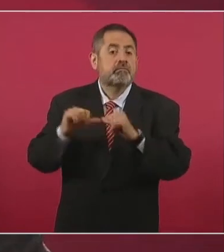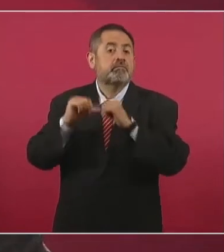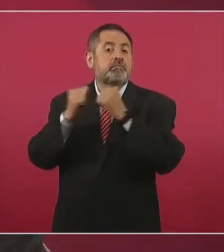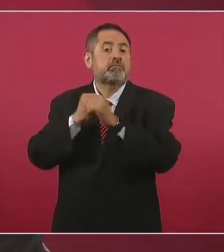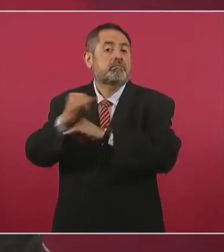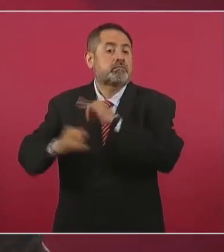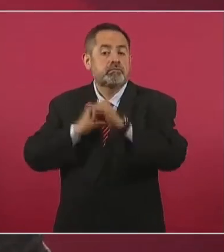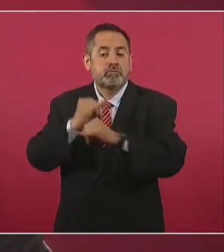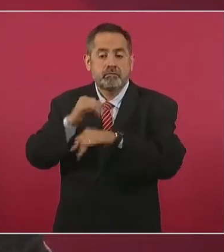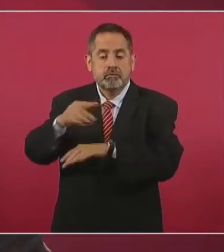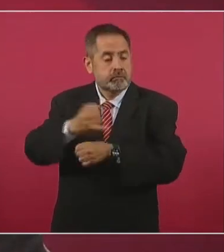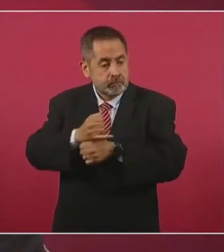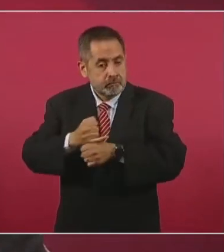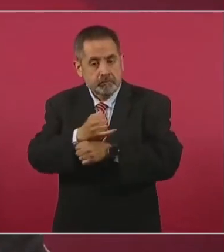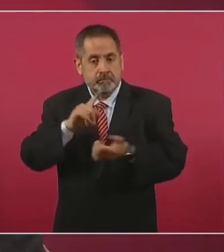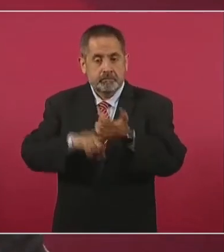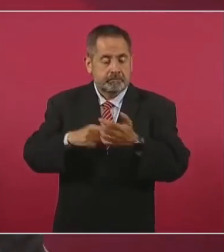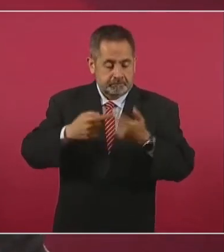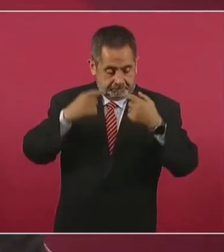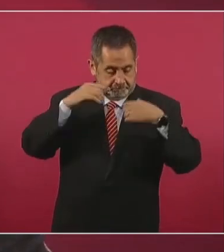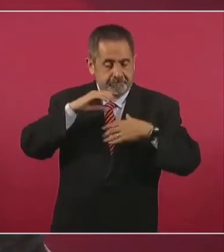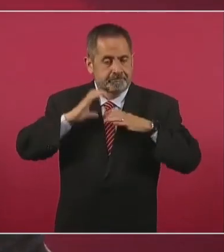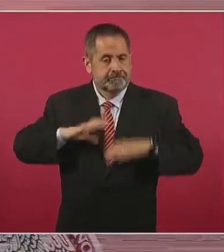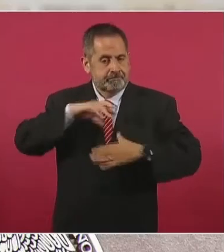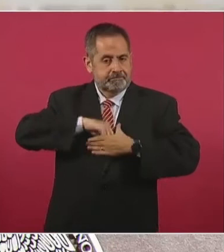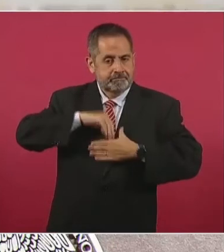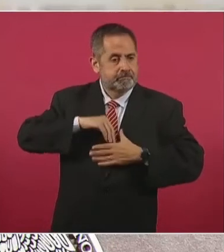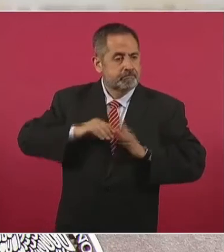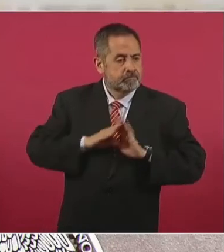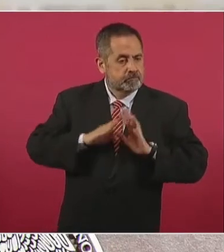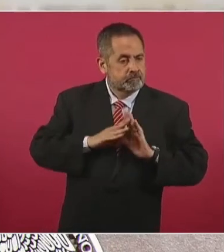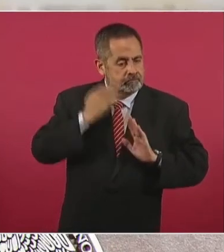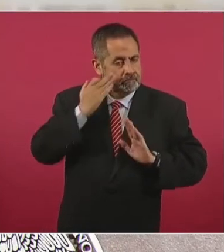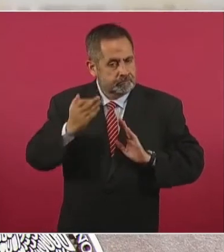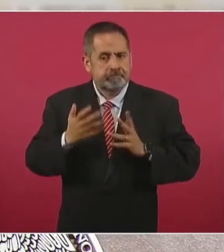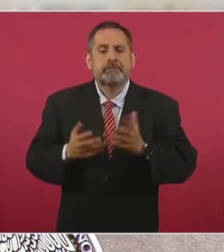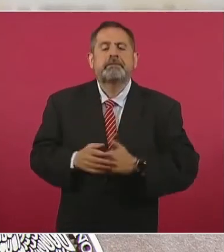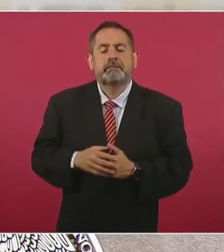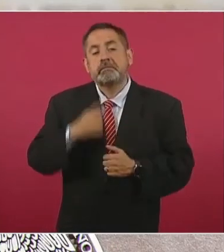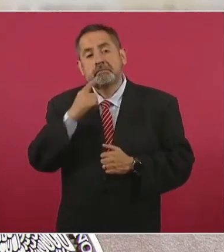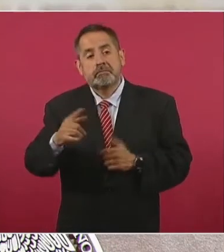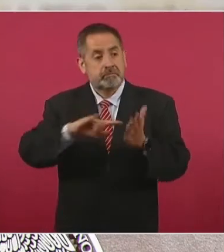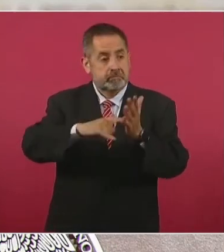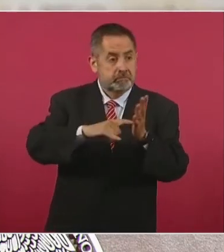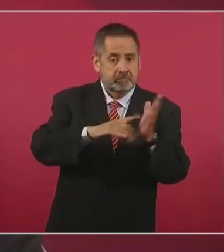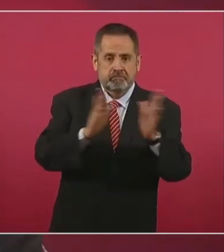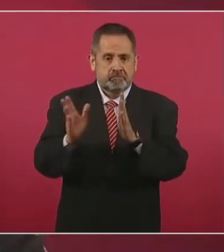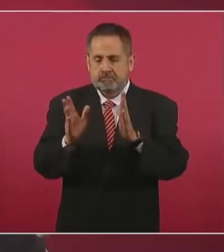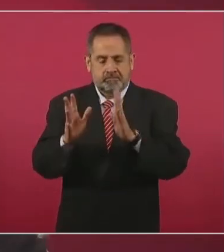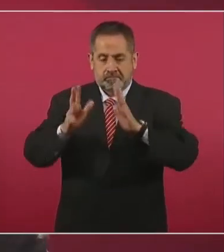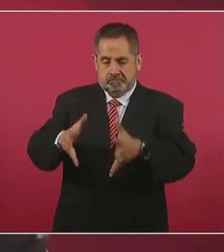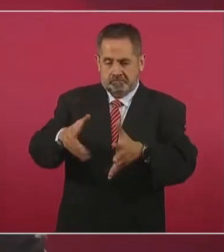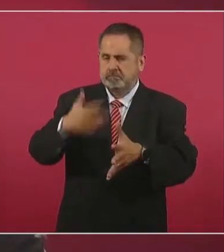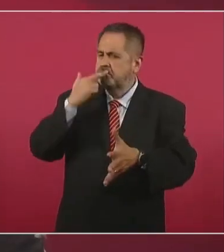para Investigación de los Ritmos Biológicos, que concluyó que las ventajas del horario estándar superan a las